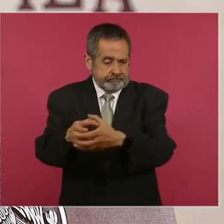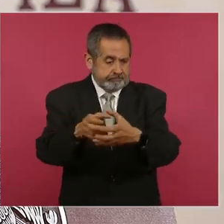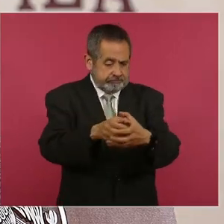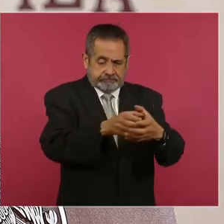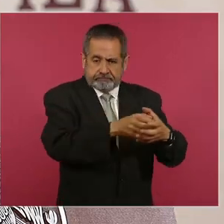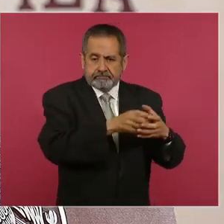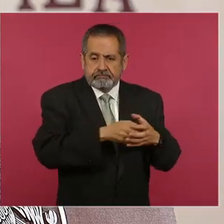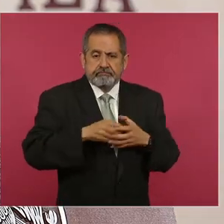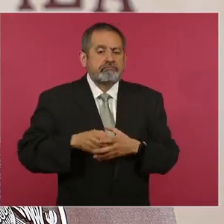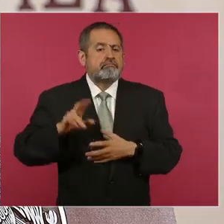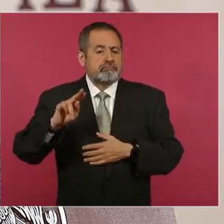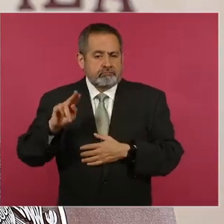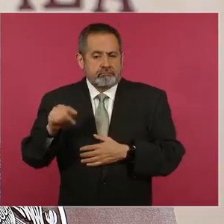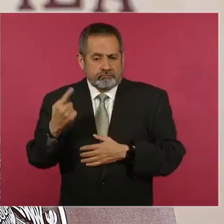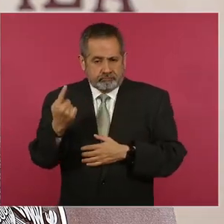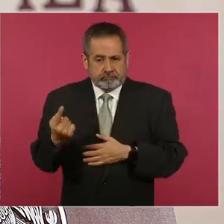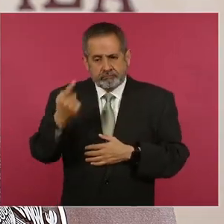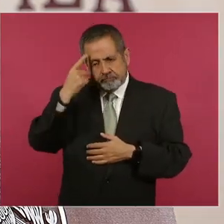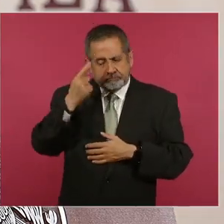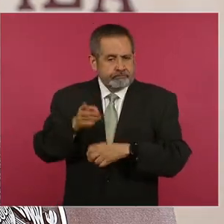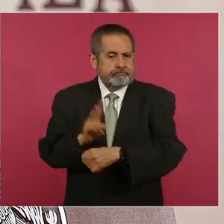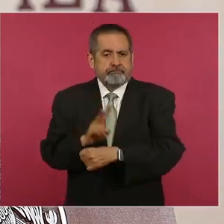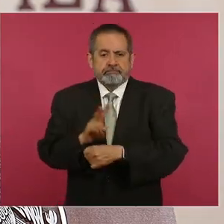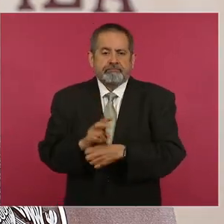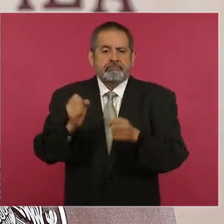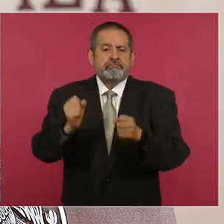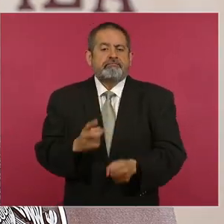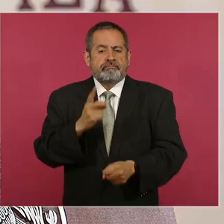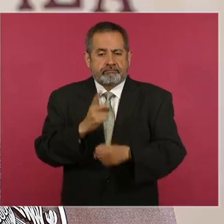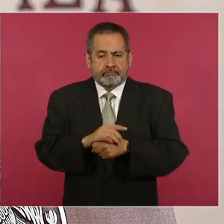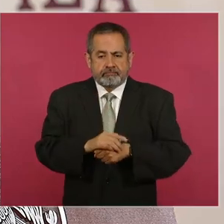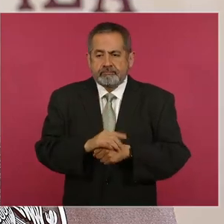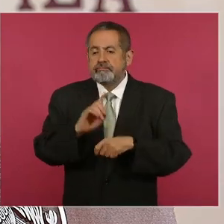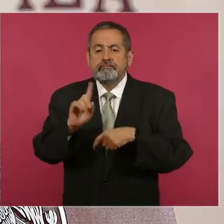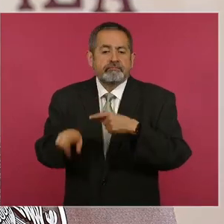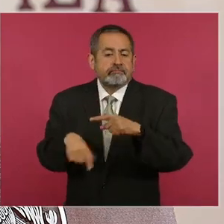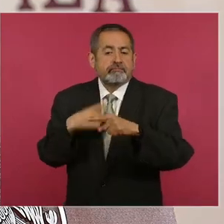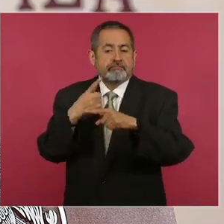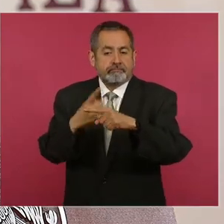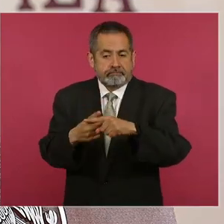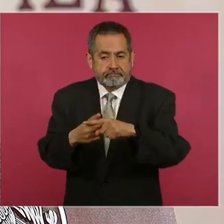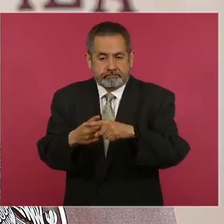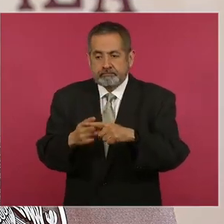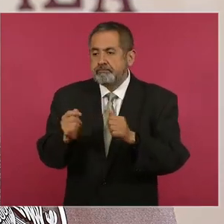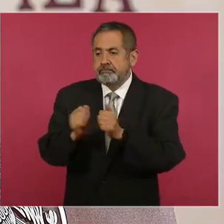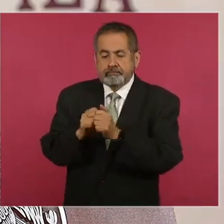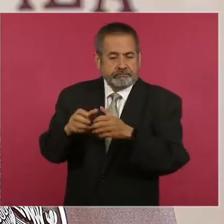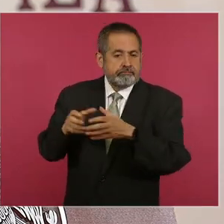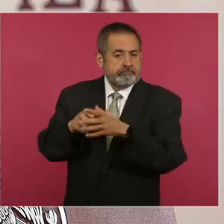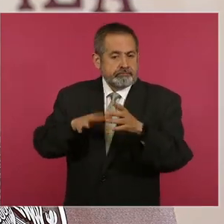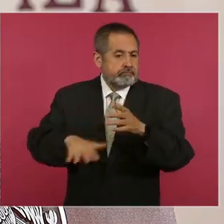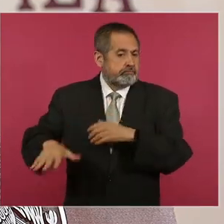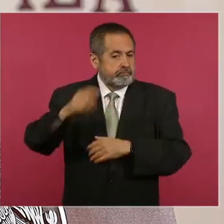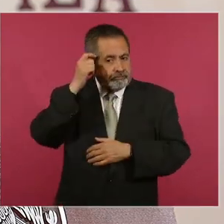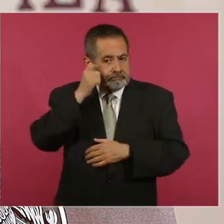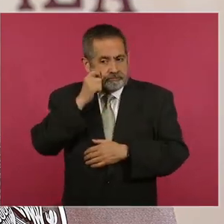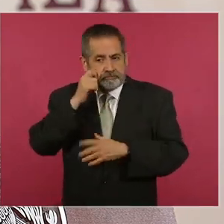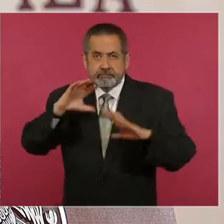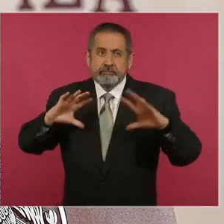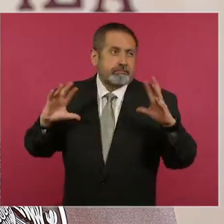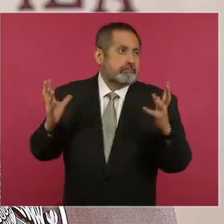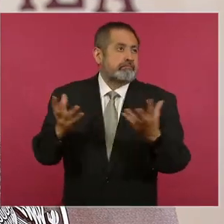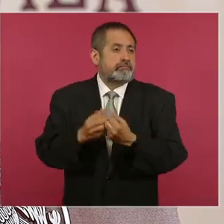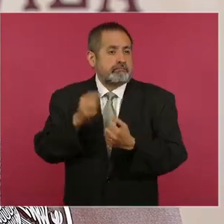para generarle la seguridad. Sumadas con lo que ya estaba considerado en el estado de Guerrero, habrá